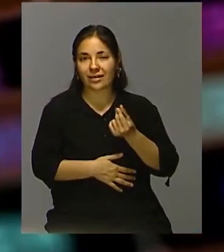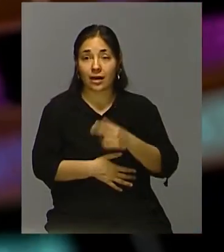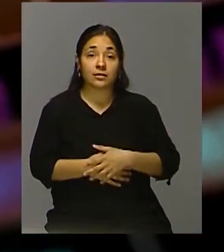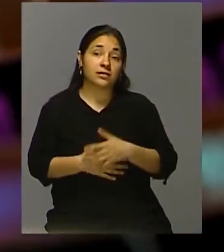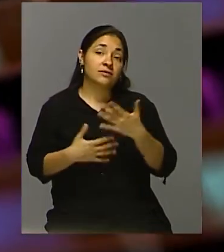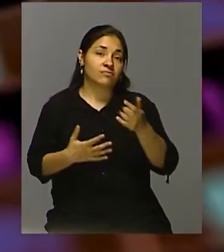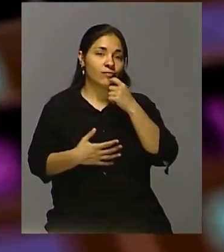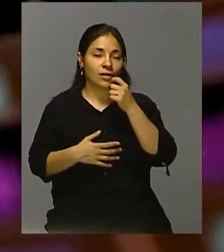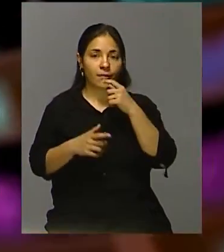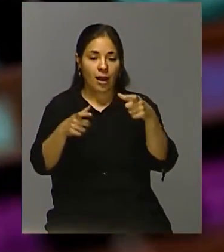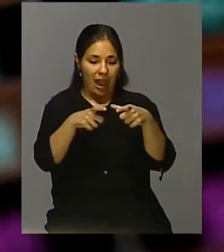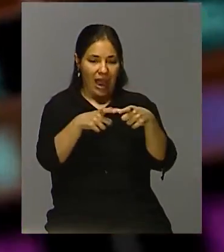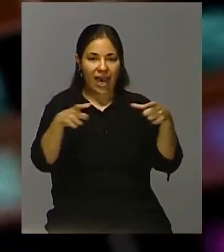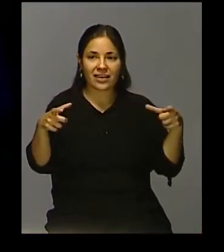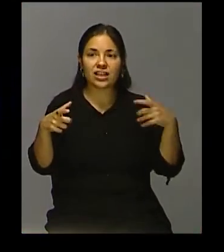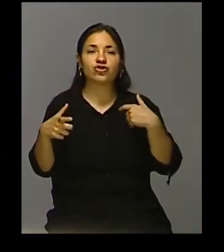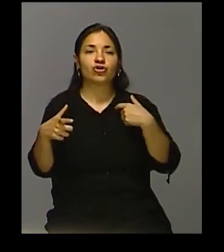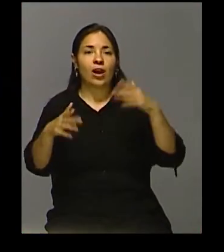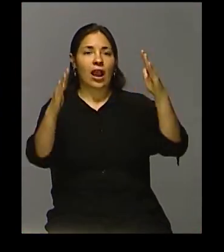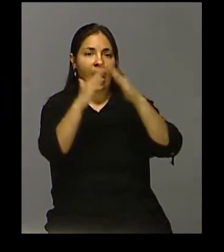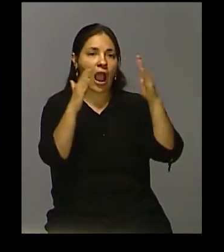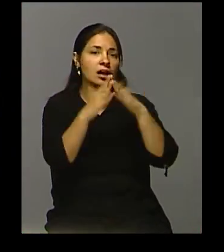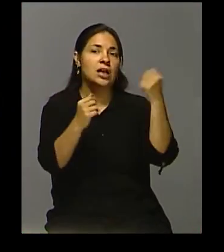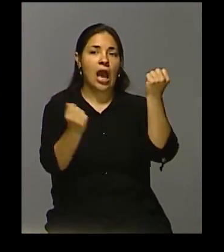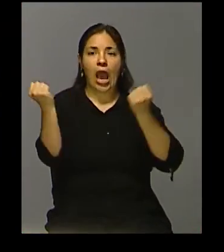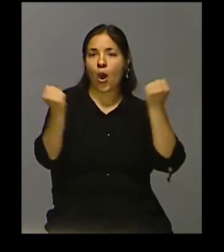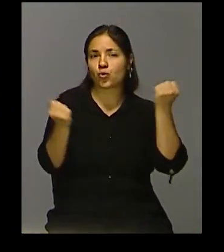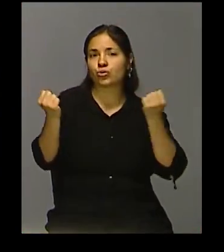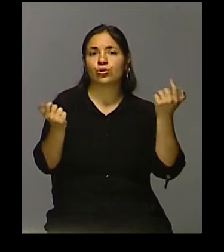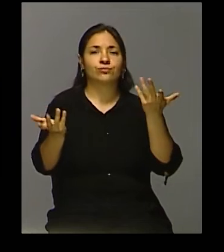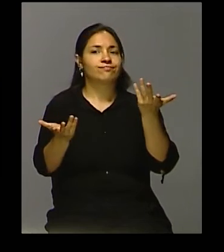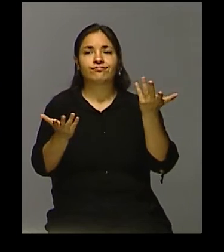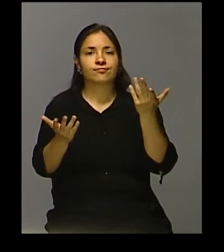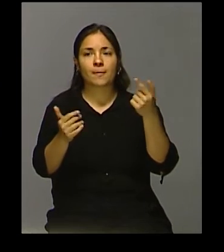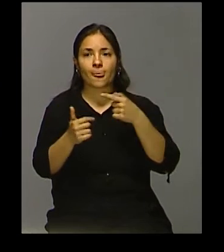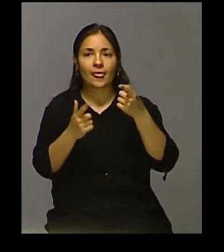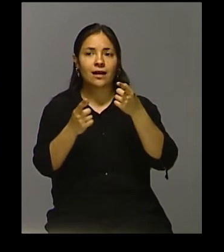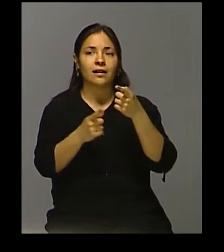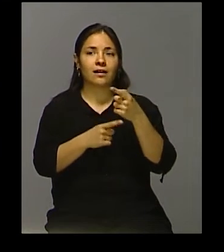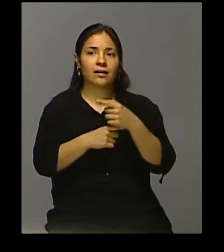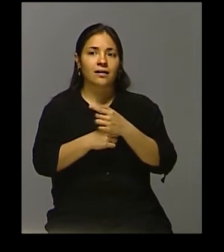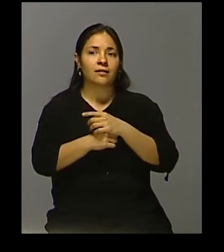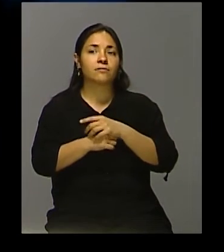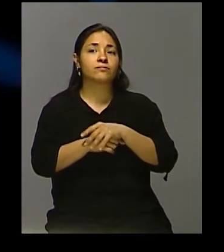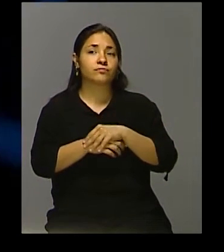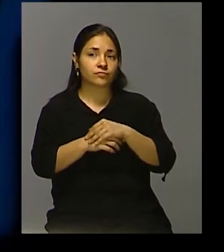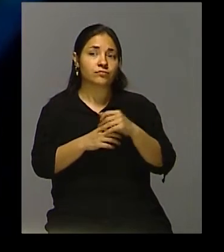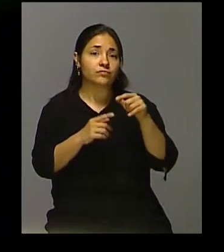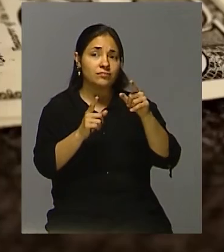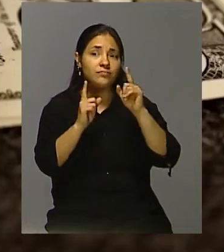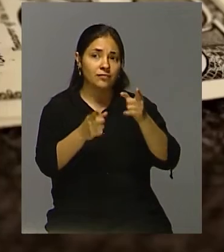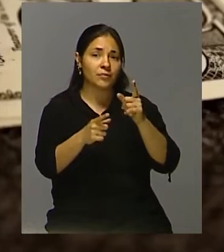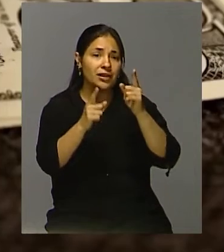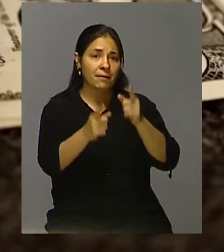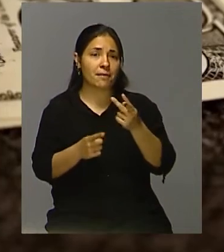hace ladrillos, inmuebles, automotores, requieren precisamente, contrariamente a lo que estábamos hablando recién, requieren